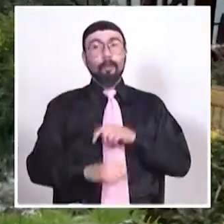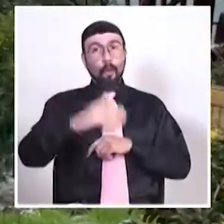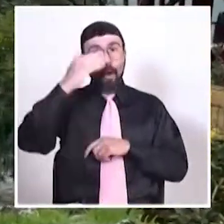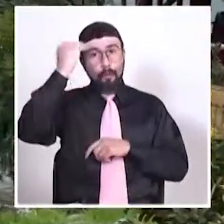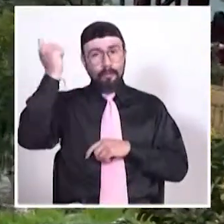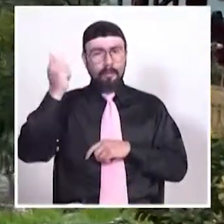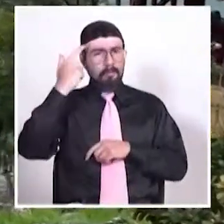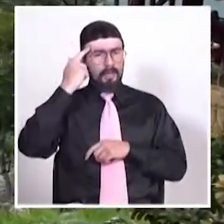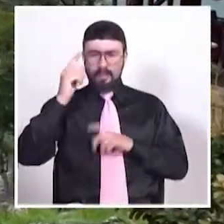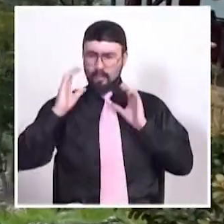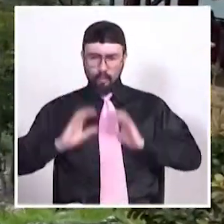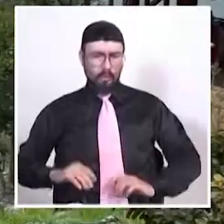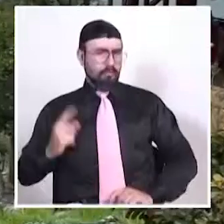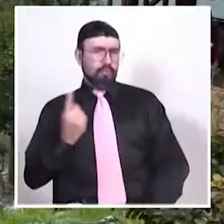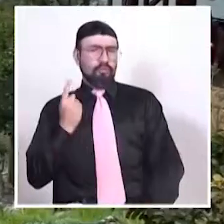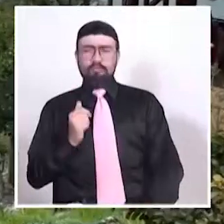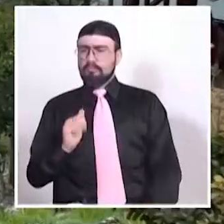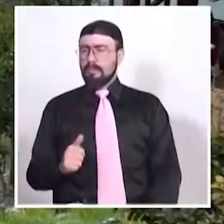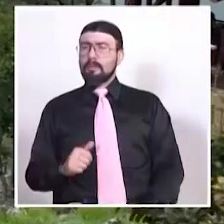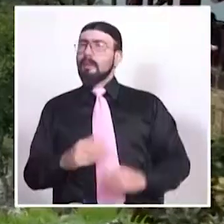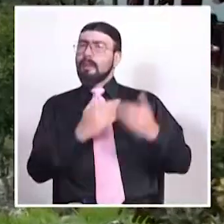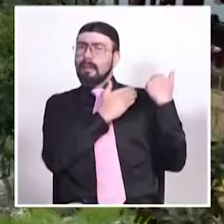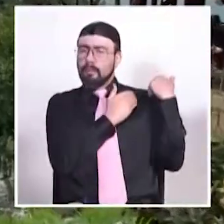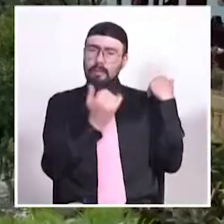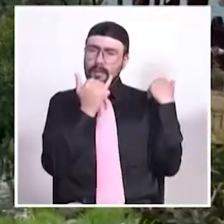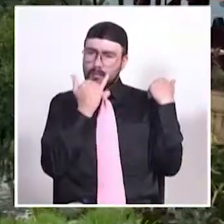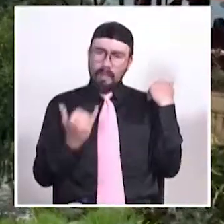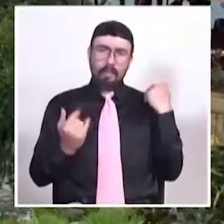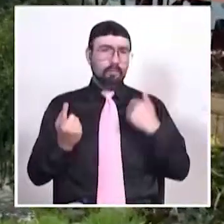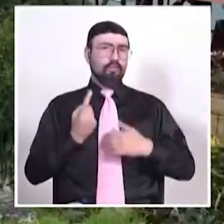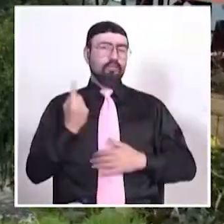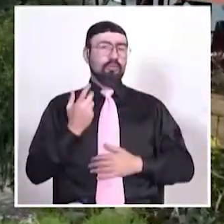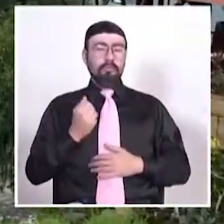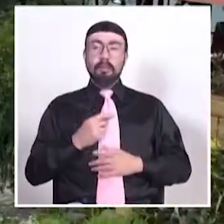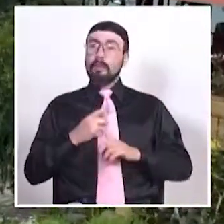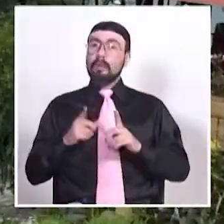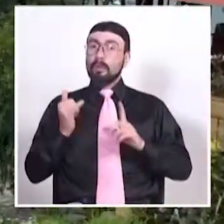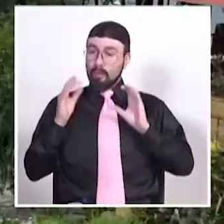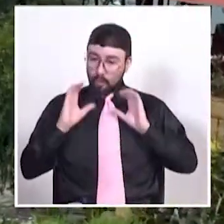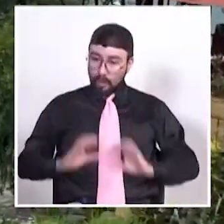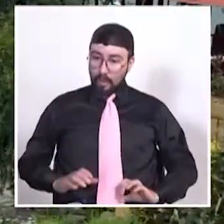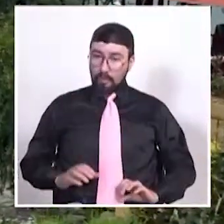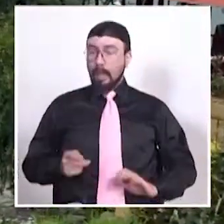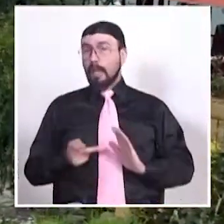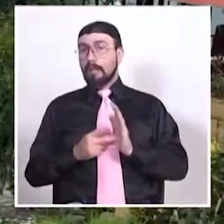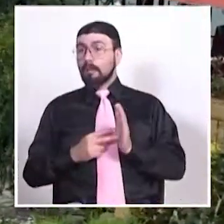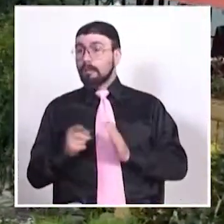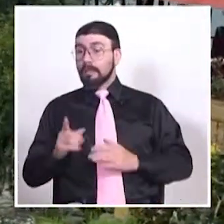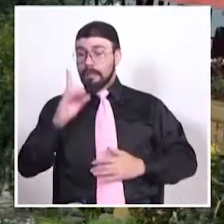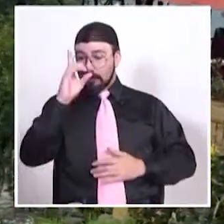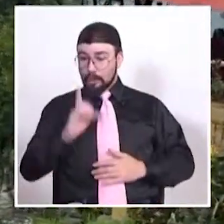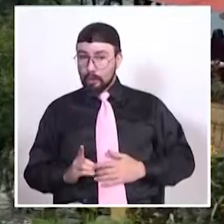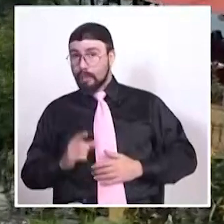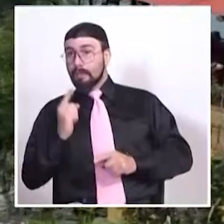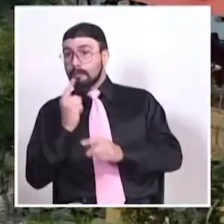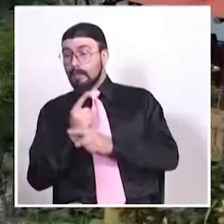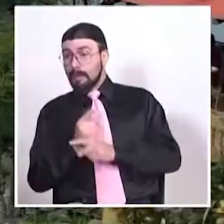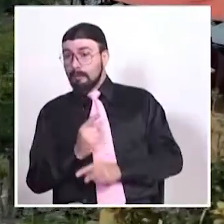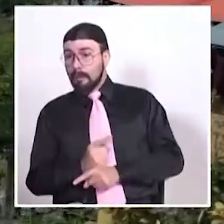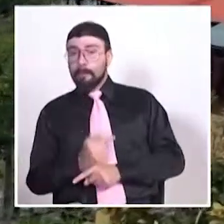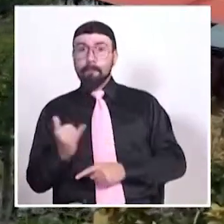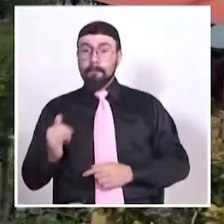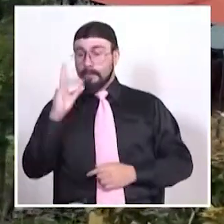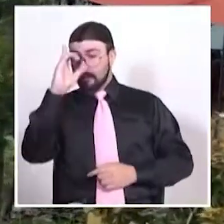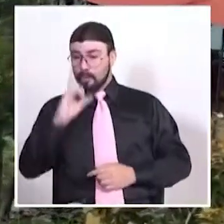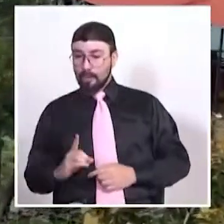Pensamos que todo el cuerpo es el responsable de lo que nos pasa, pero el cuerpo es el efecto de las decisiones que tomamos y las decisiones se toman